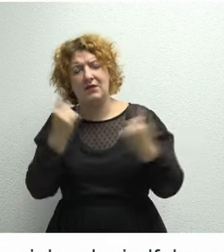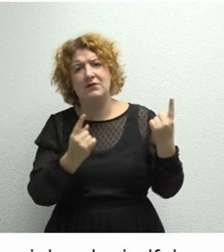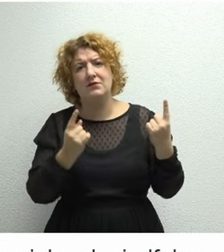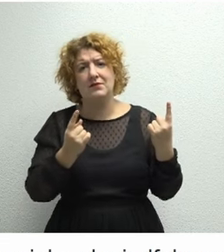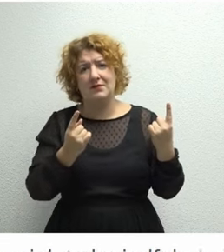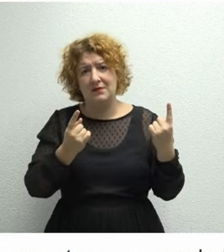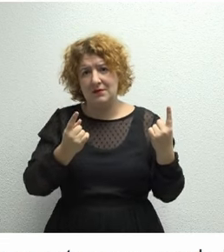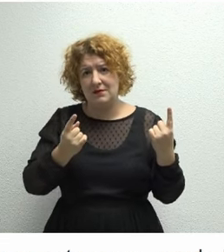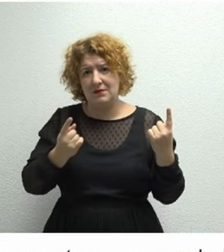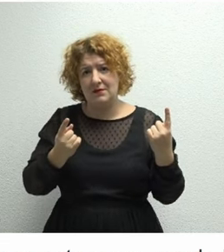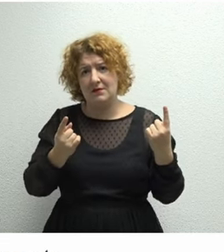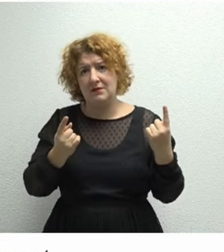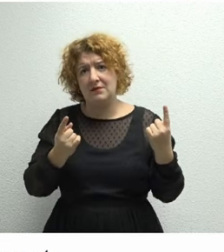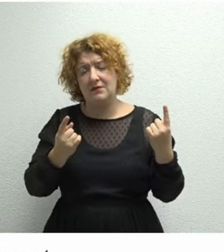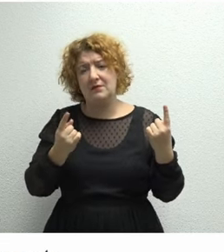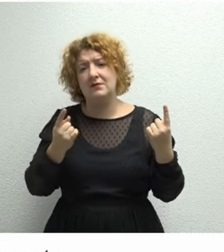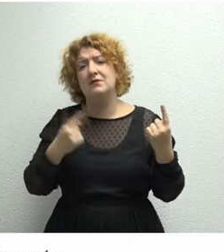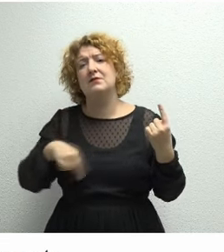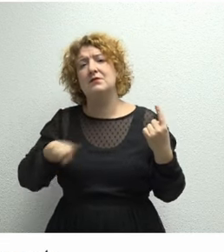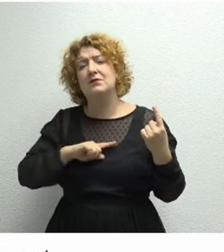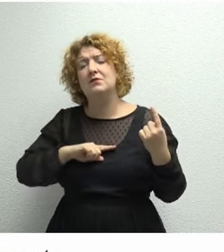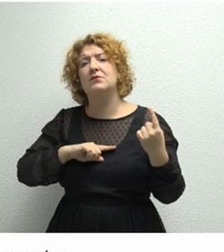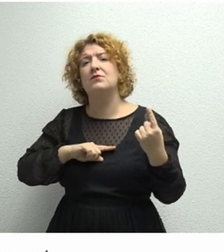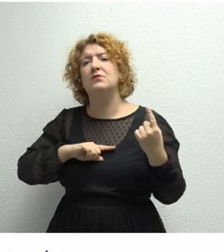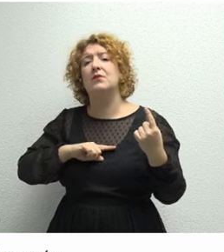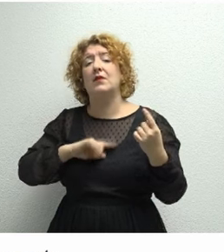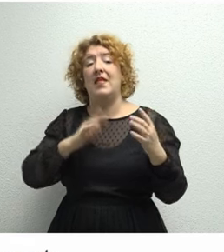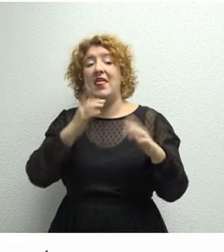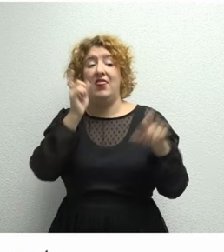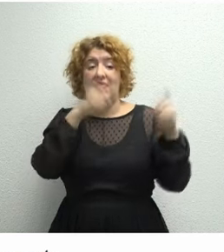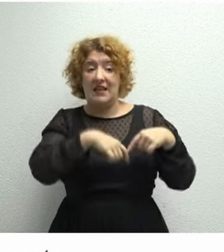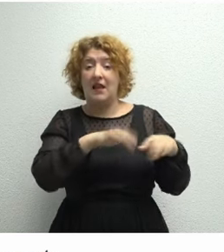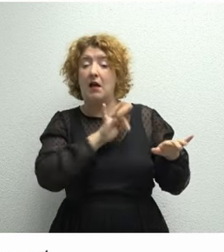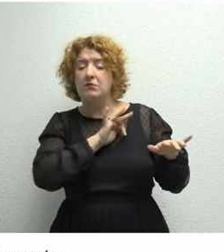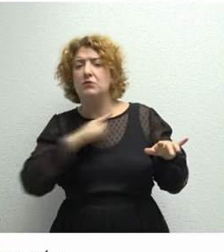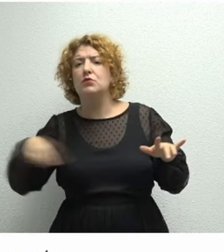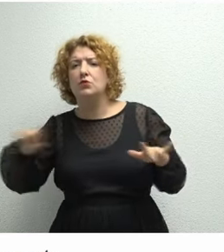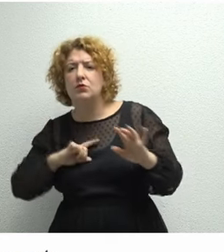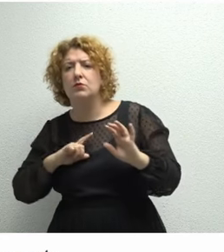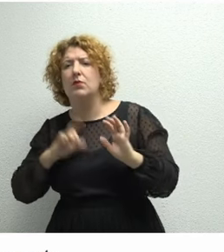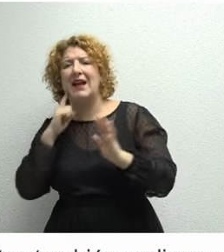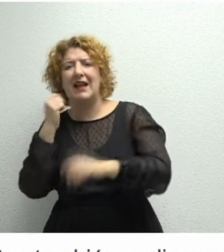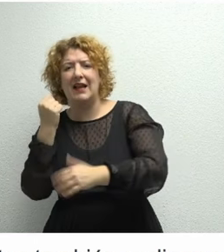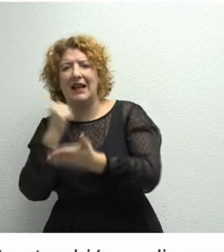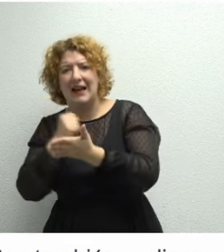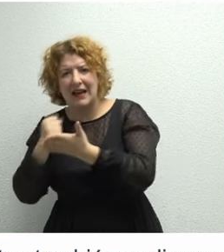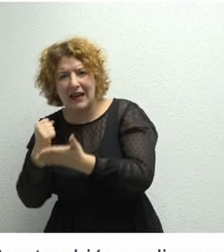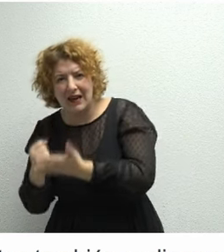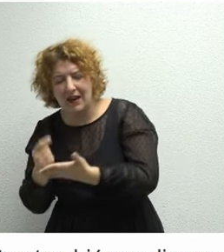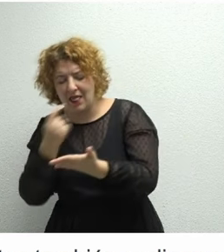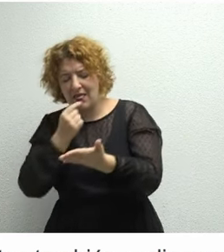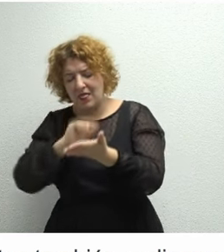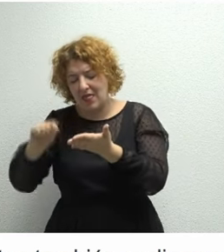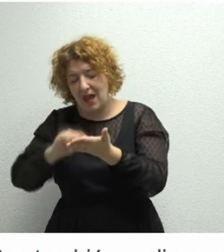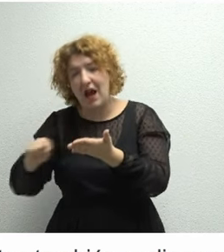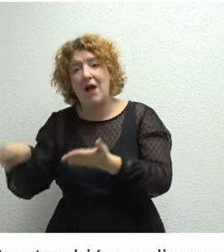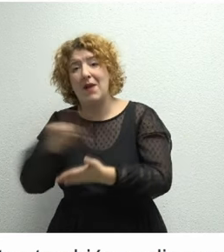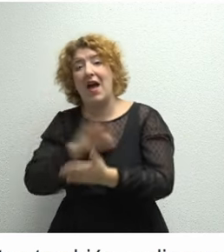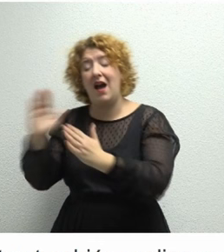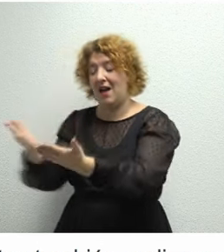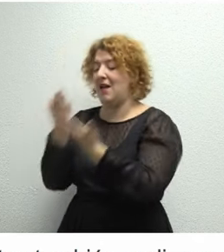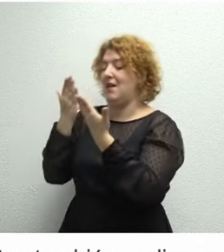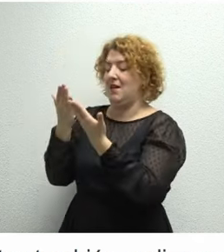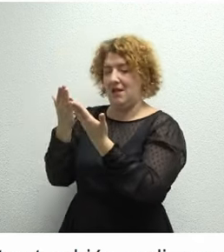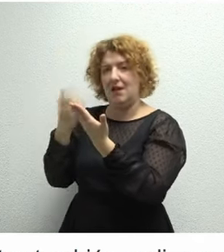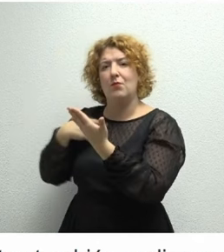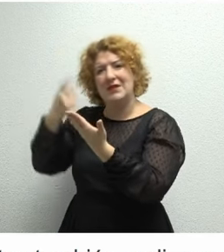nosotros hasta que tenemos la siguiente consulta nos encargamos de una manera sistemática de hacer un registro para poder dar unos datos para que ella pueda ella